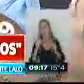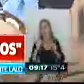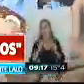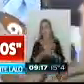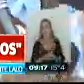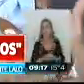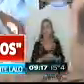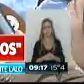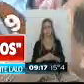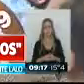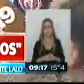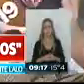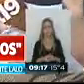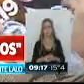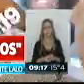¿Cómo?